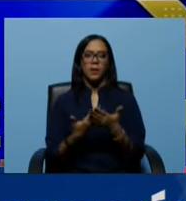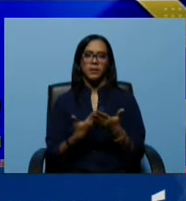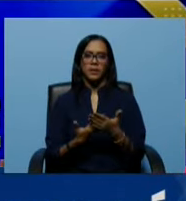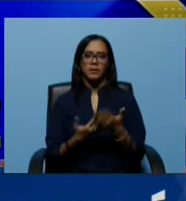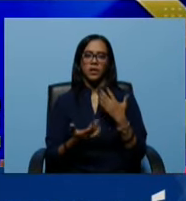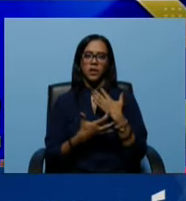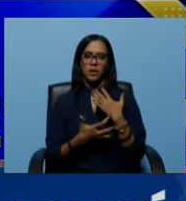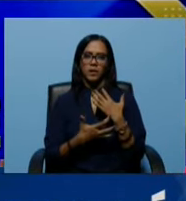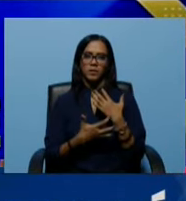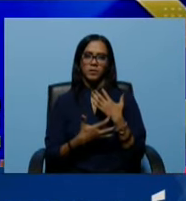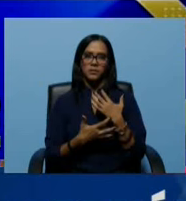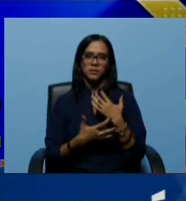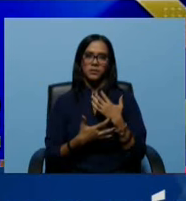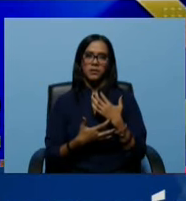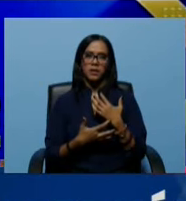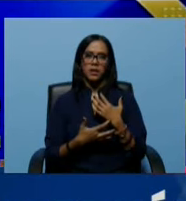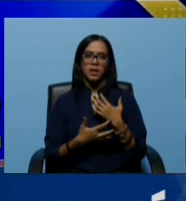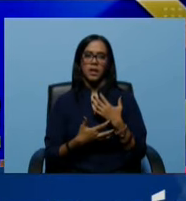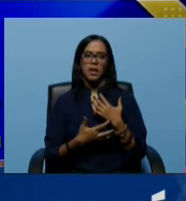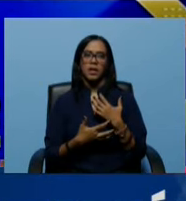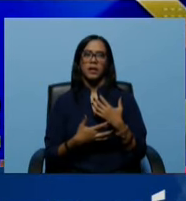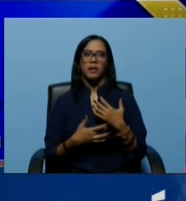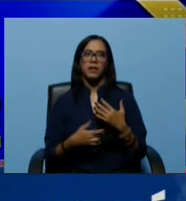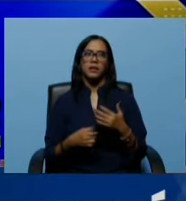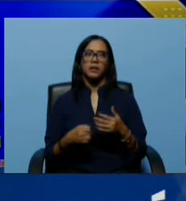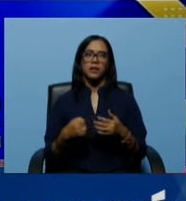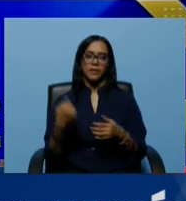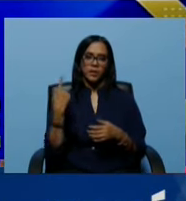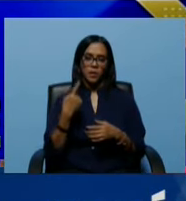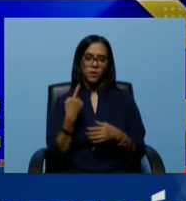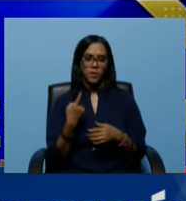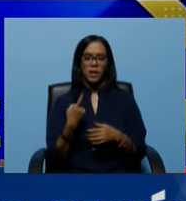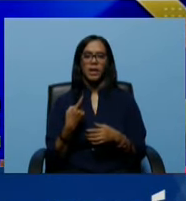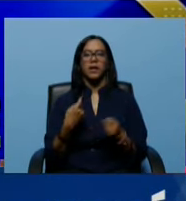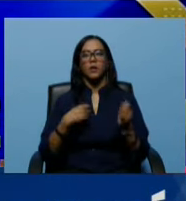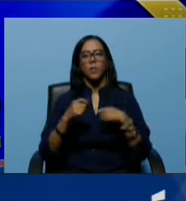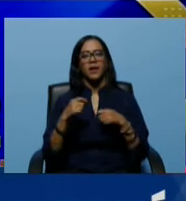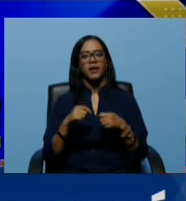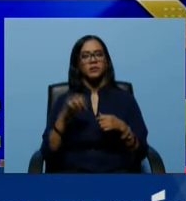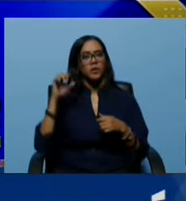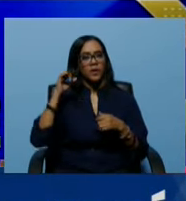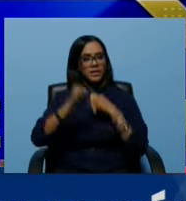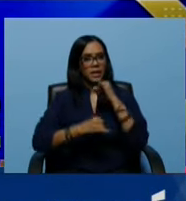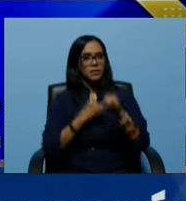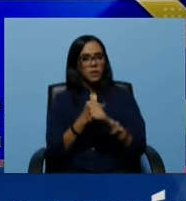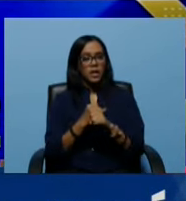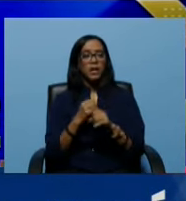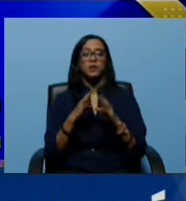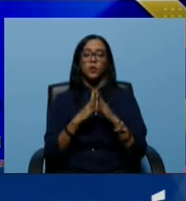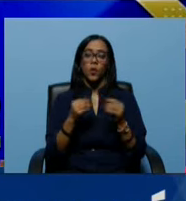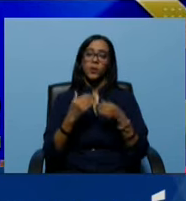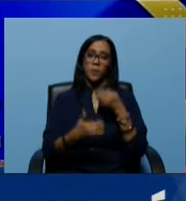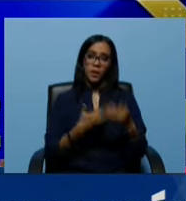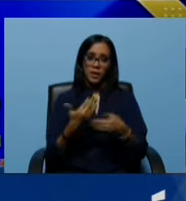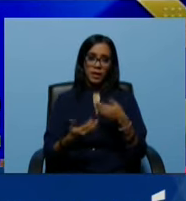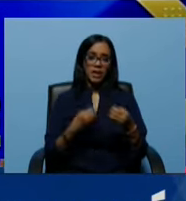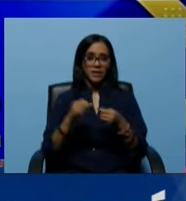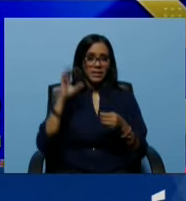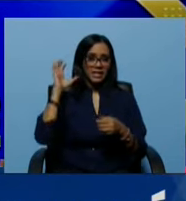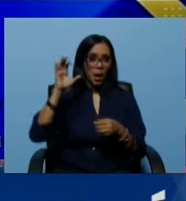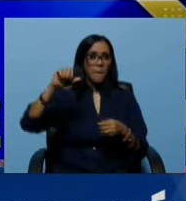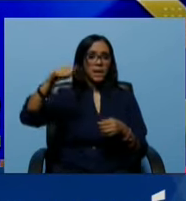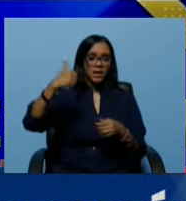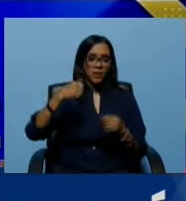que es la BUCE, la Ventanilla Única de Comercio Exterior. De tal manera que todos estos trámites que va a revisar el Estado Mayor de